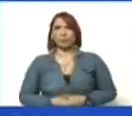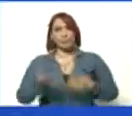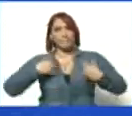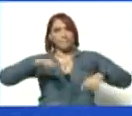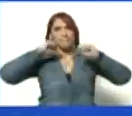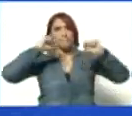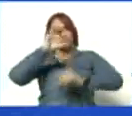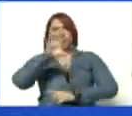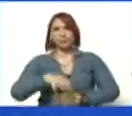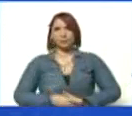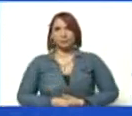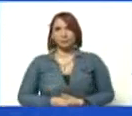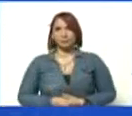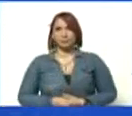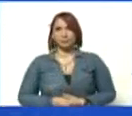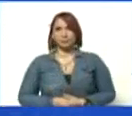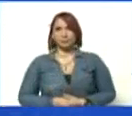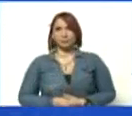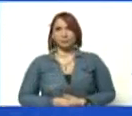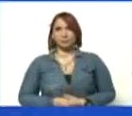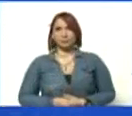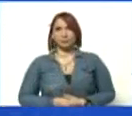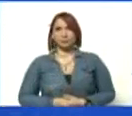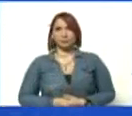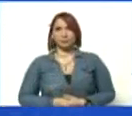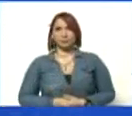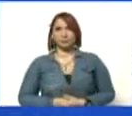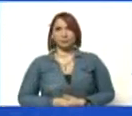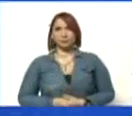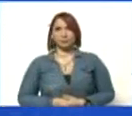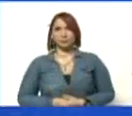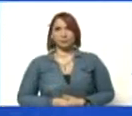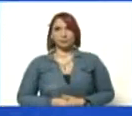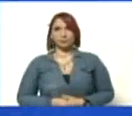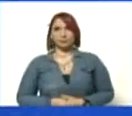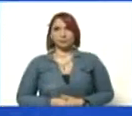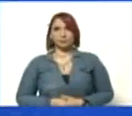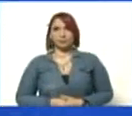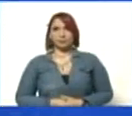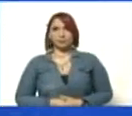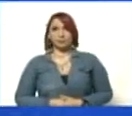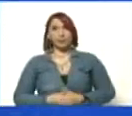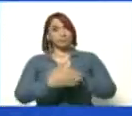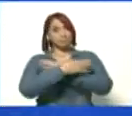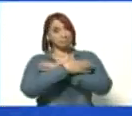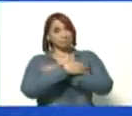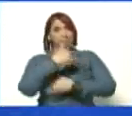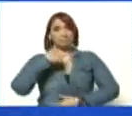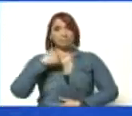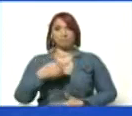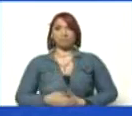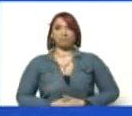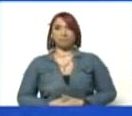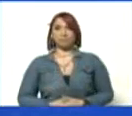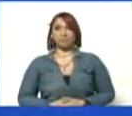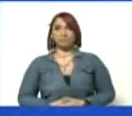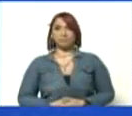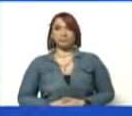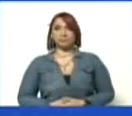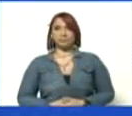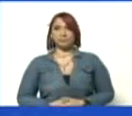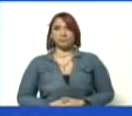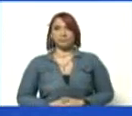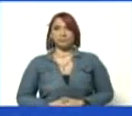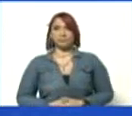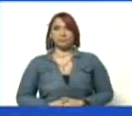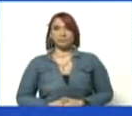patria! Muy bien. Adelante, felicitaciones. Yo justamente, la rectora Cerero me había